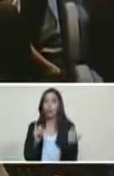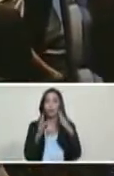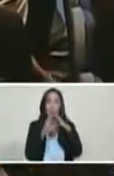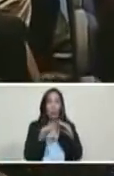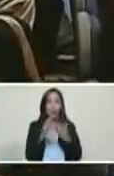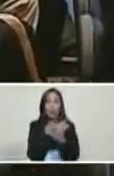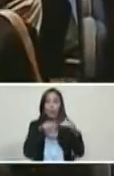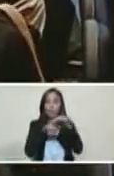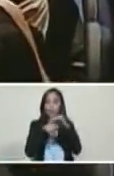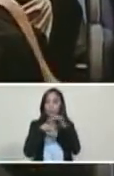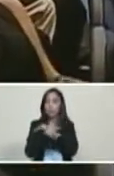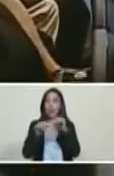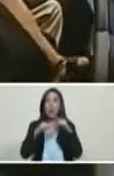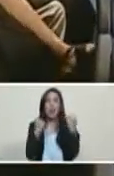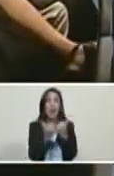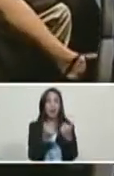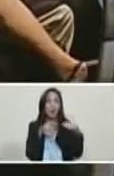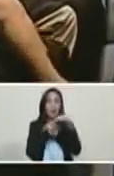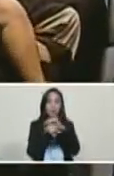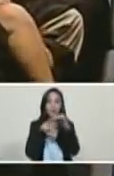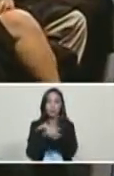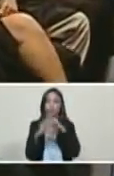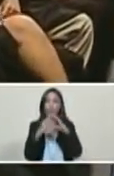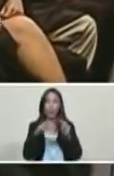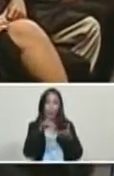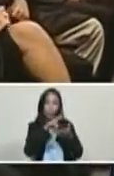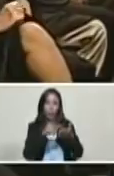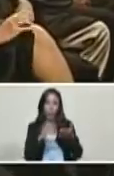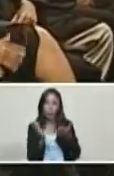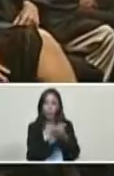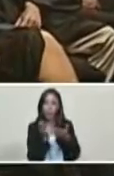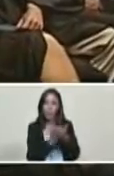aulas de clase, todos los textos educativos,